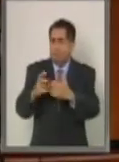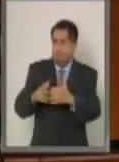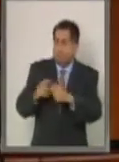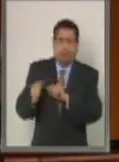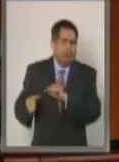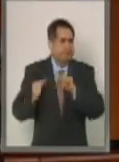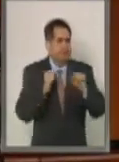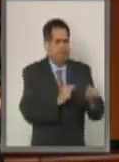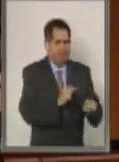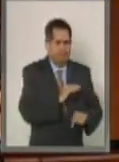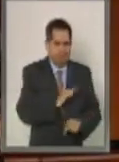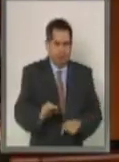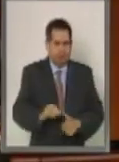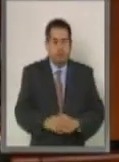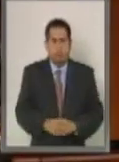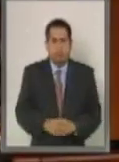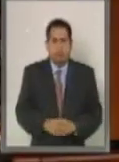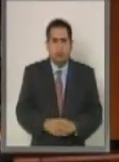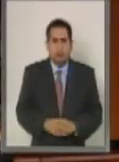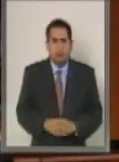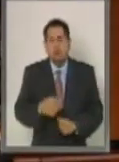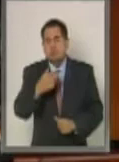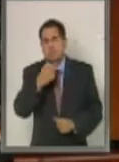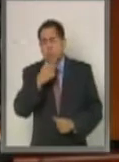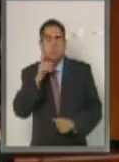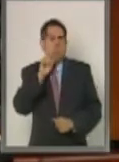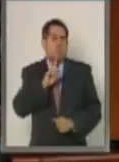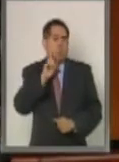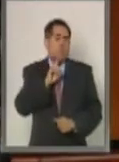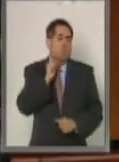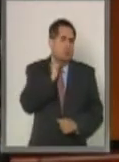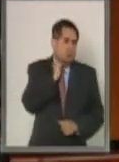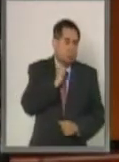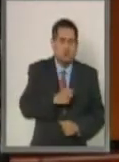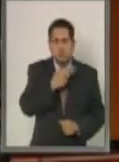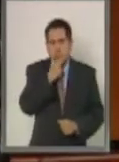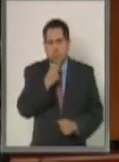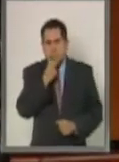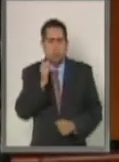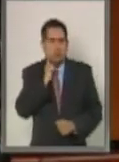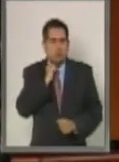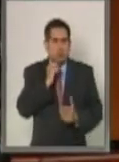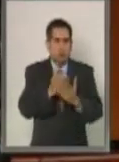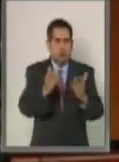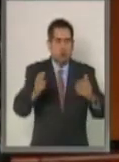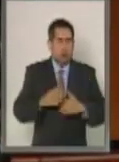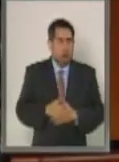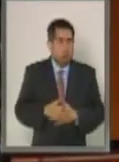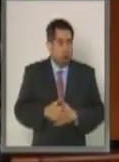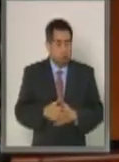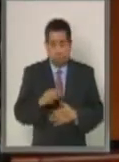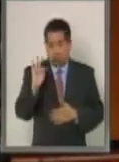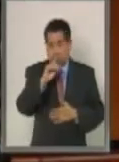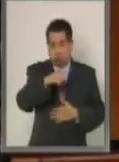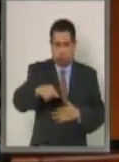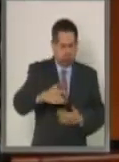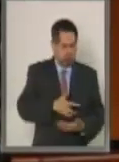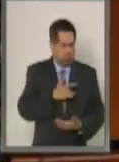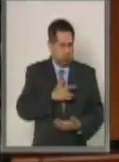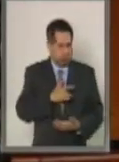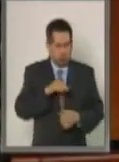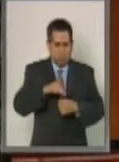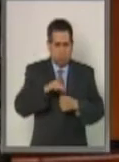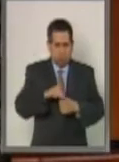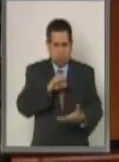sectores. Senadoras y senadores, de otorgar su voto a